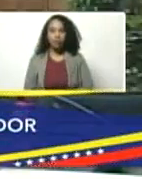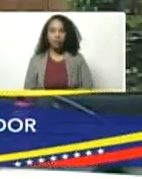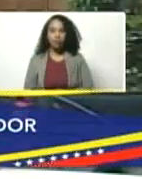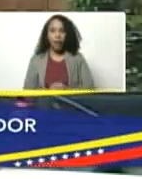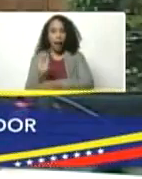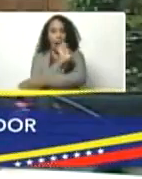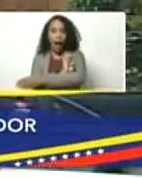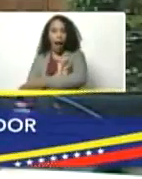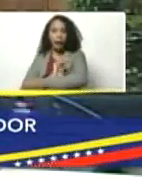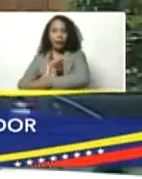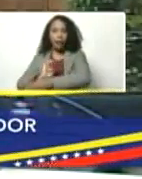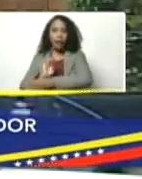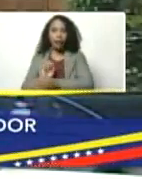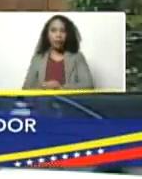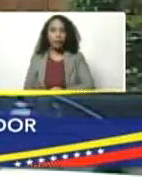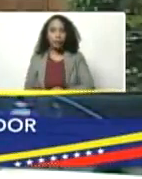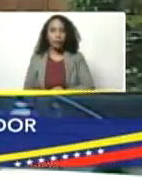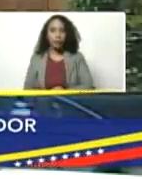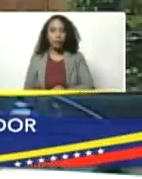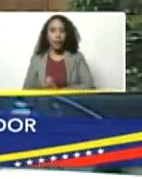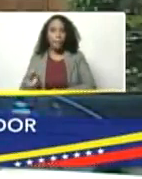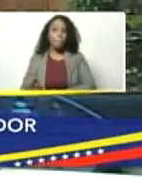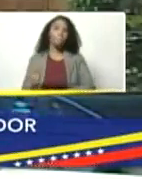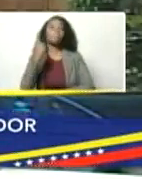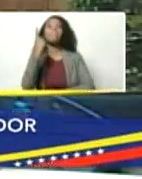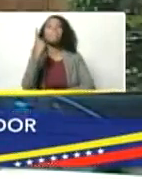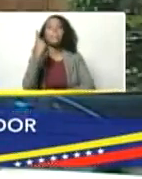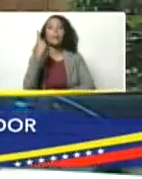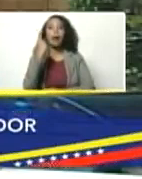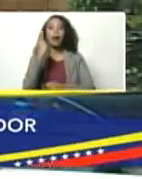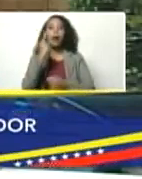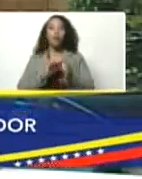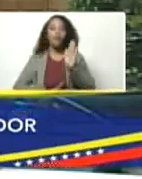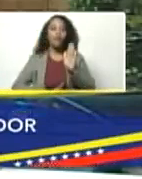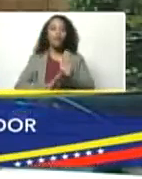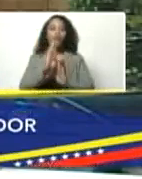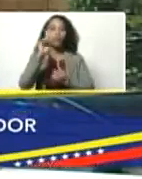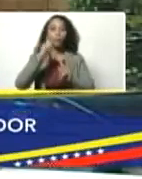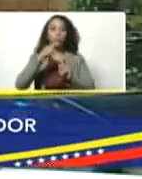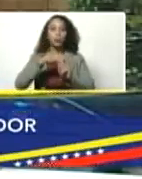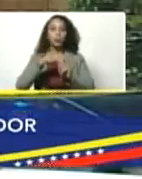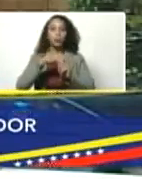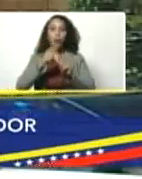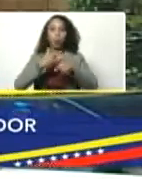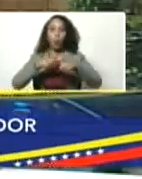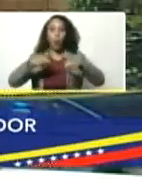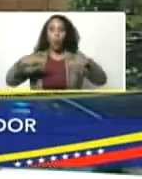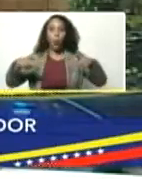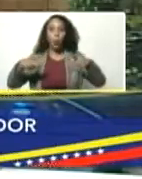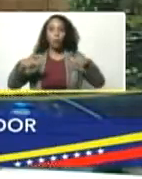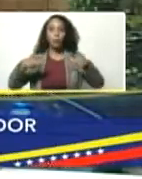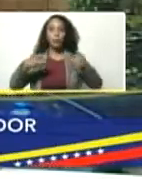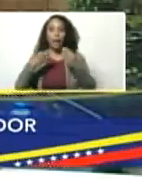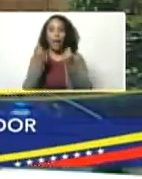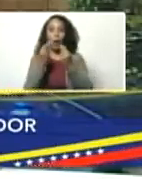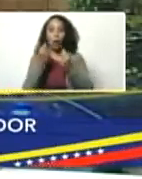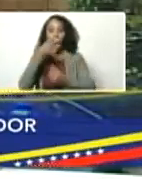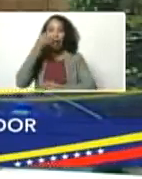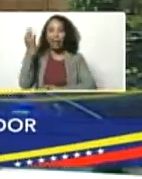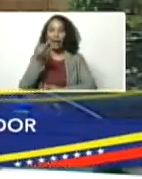estadísticas. Un primer repunte de crecimiento de la economía real,